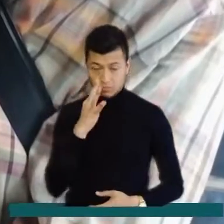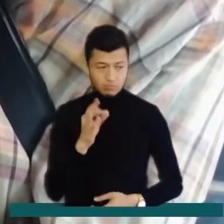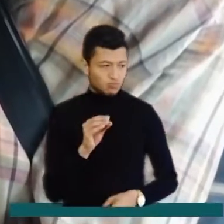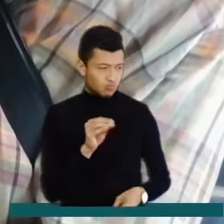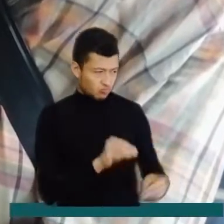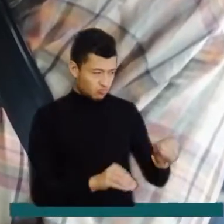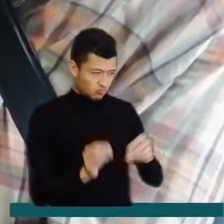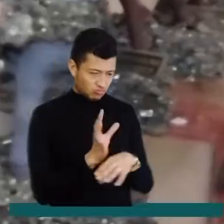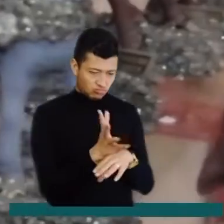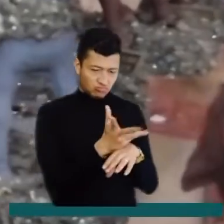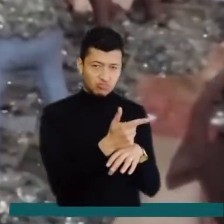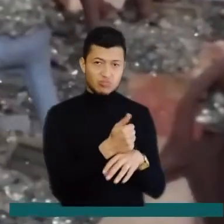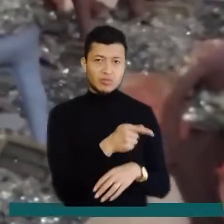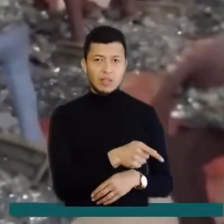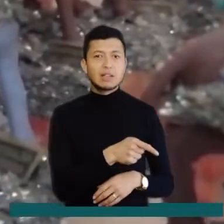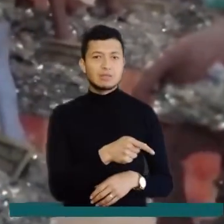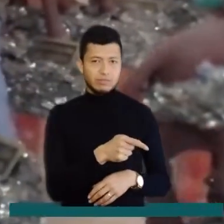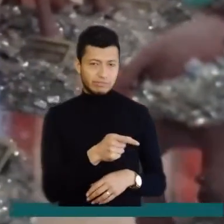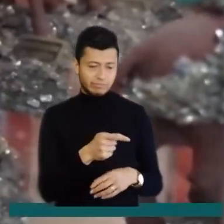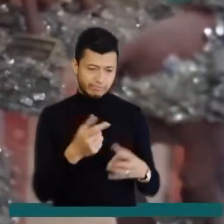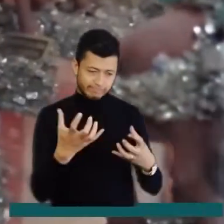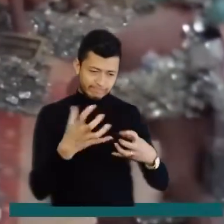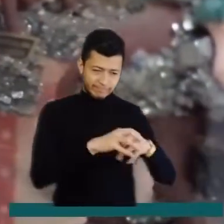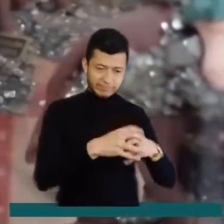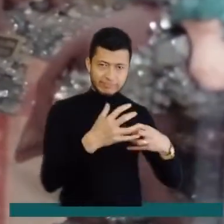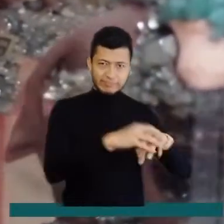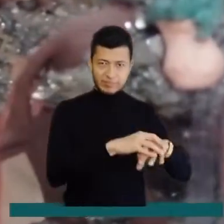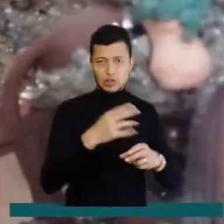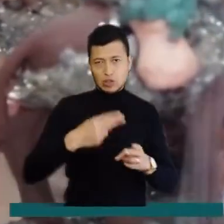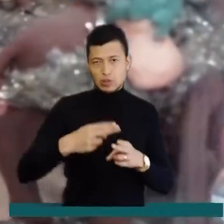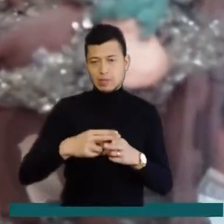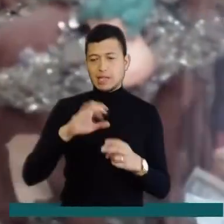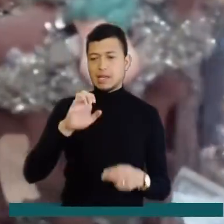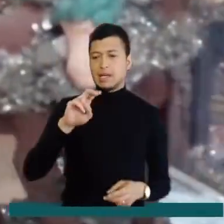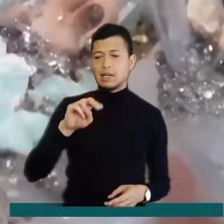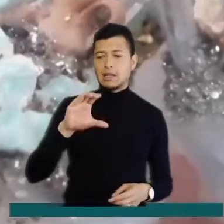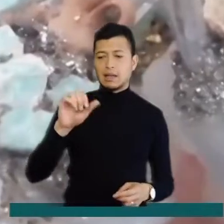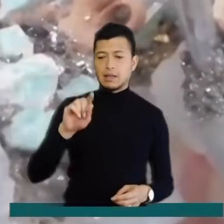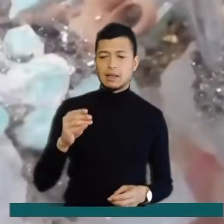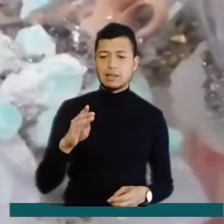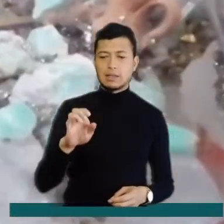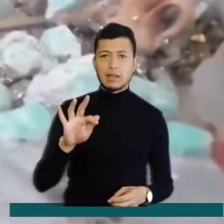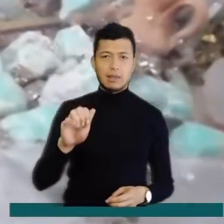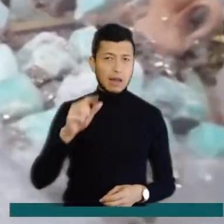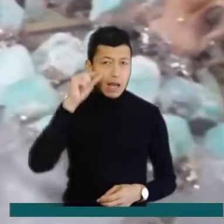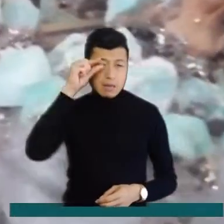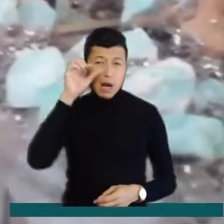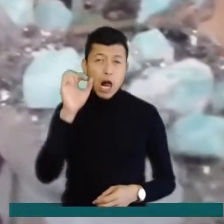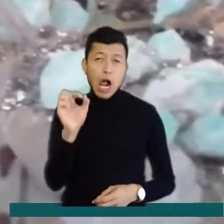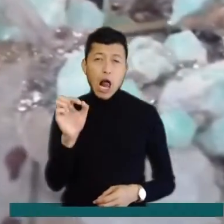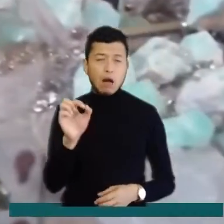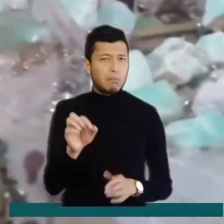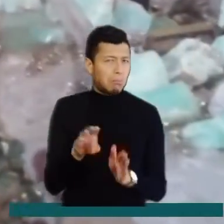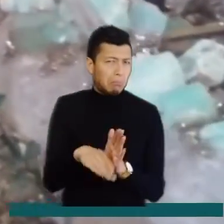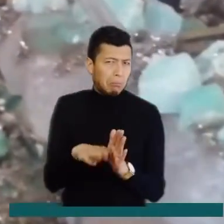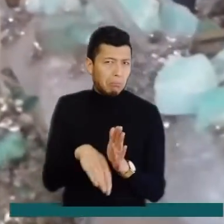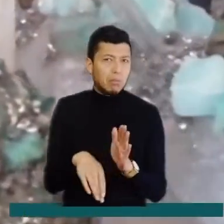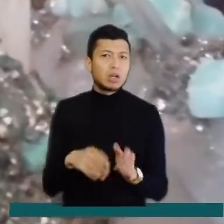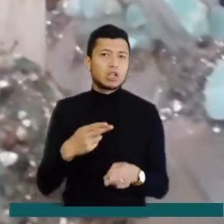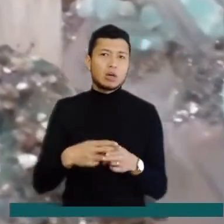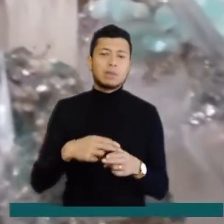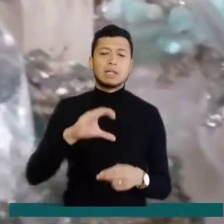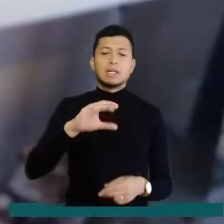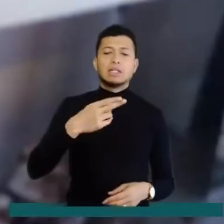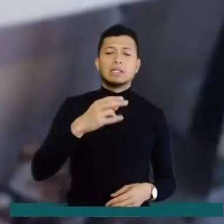realiza varias artesanías en las que incrusta o encasqueta, como dice él, pequeñas esmeraldas de bajo valor, también conocidas